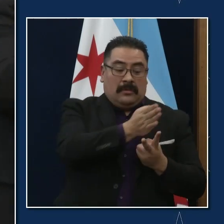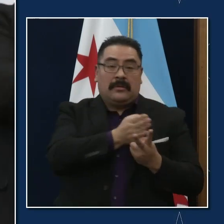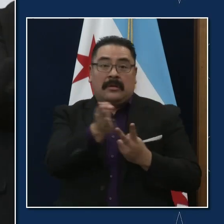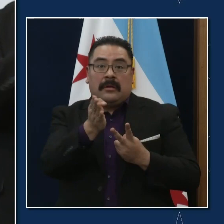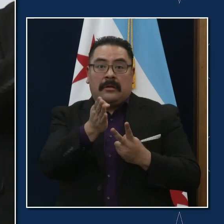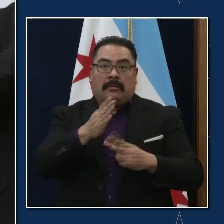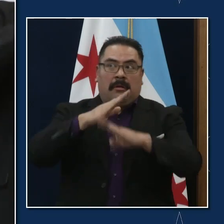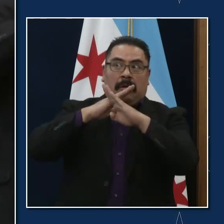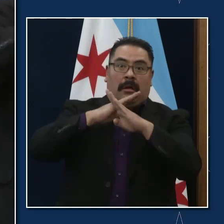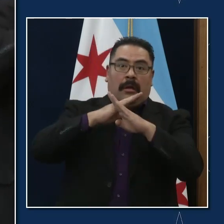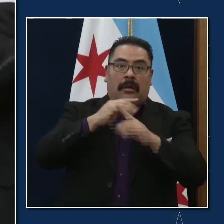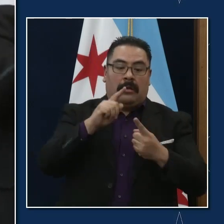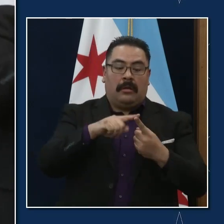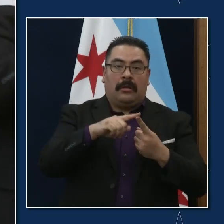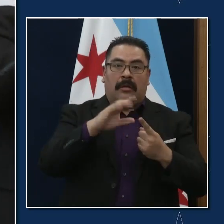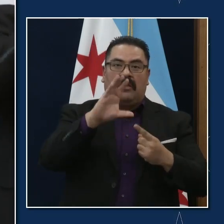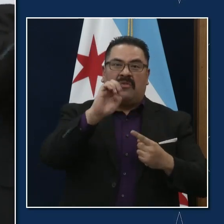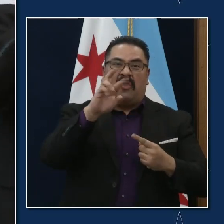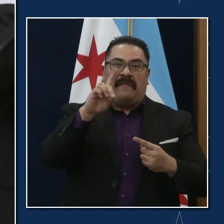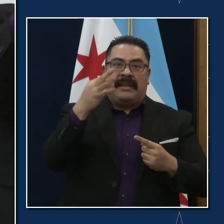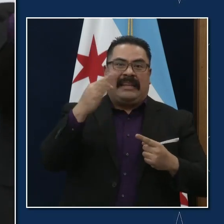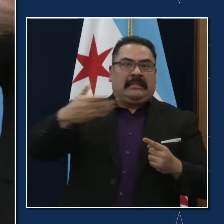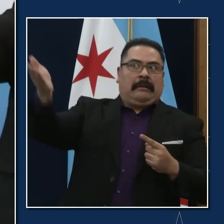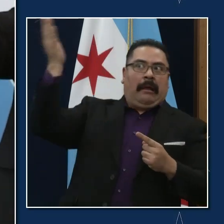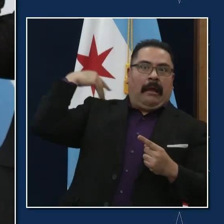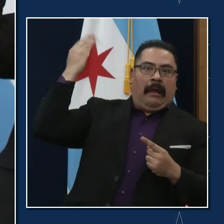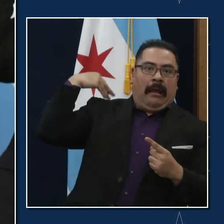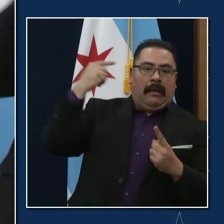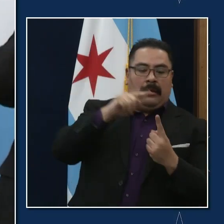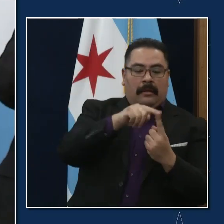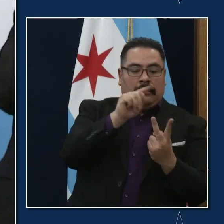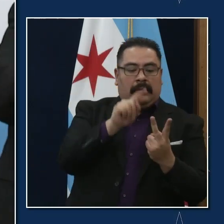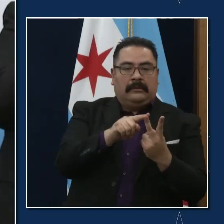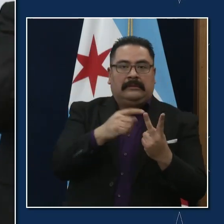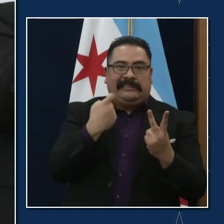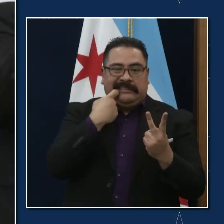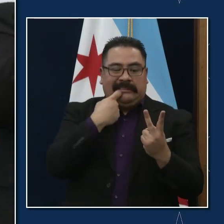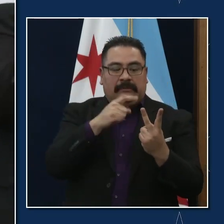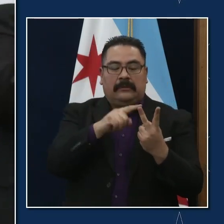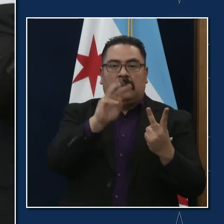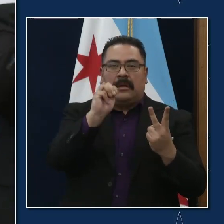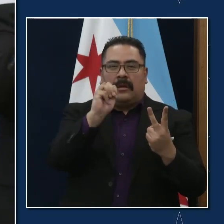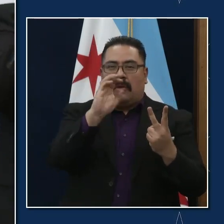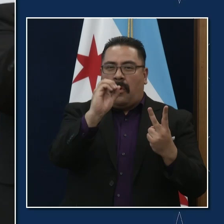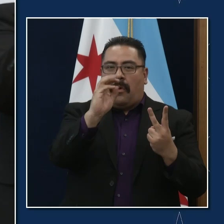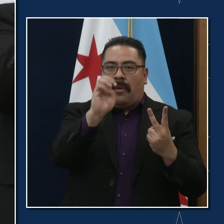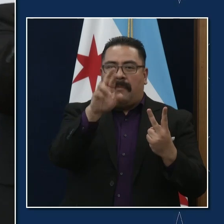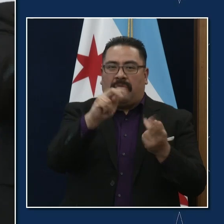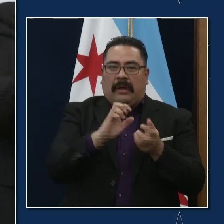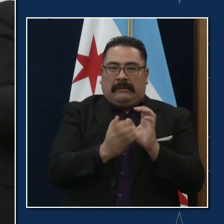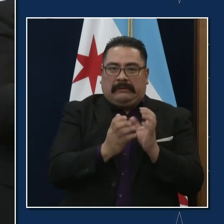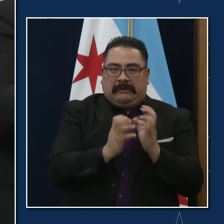protección. Una contra el virus original y ahora también contra las cepas de Omicron, que